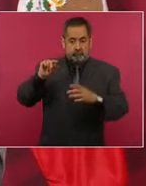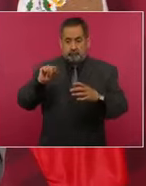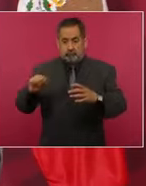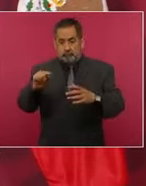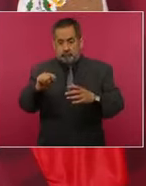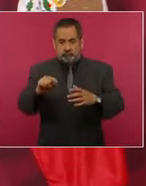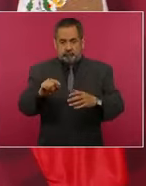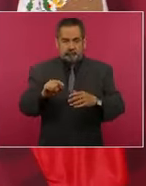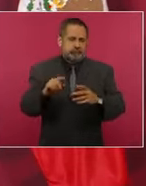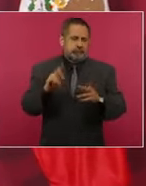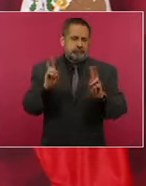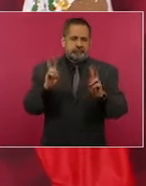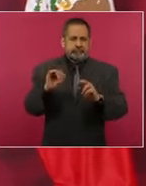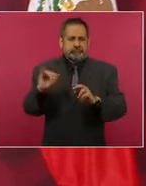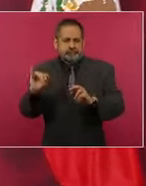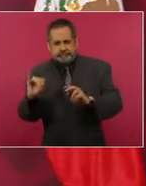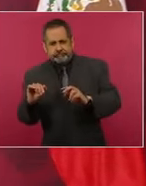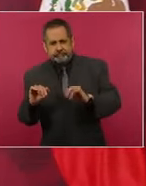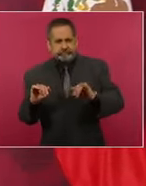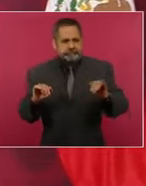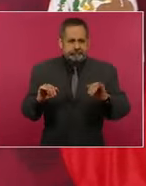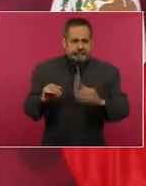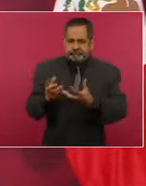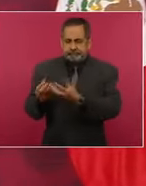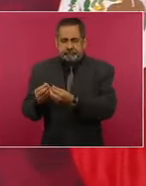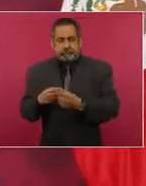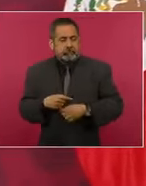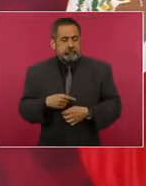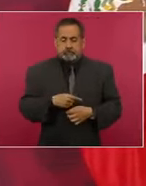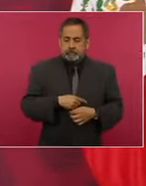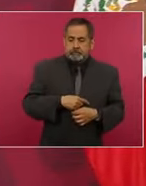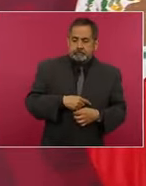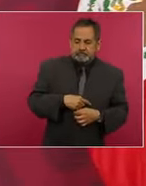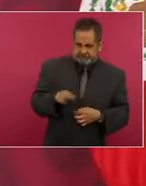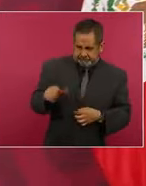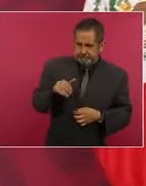de izquierda o de derecha, los contrata